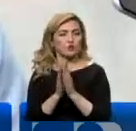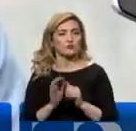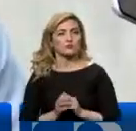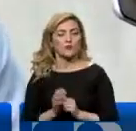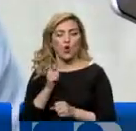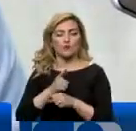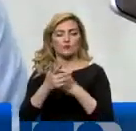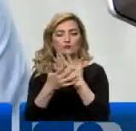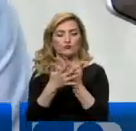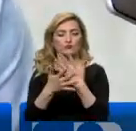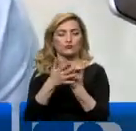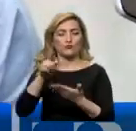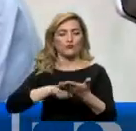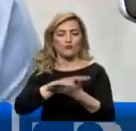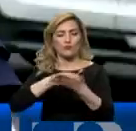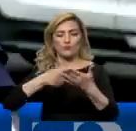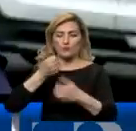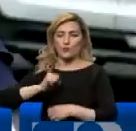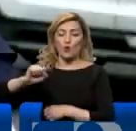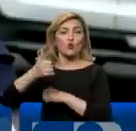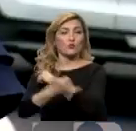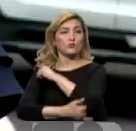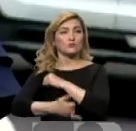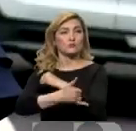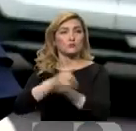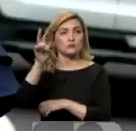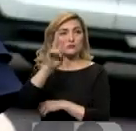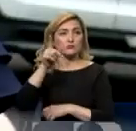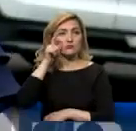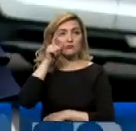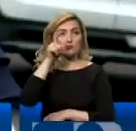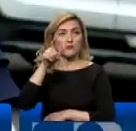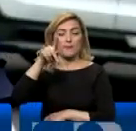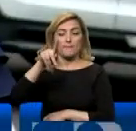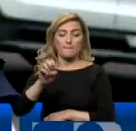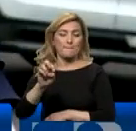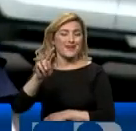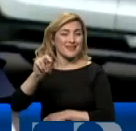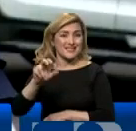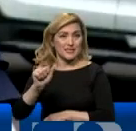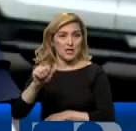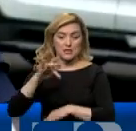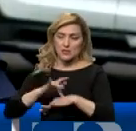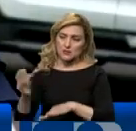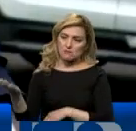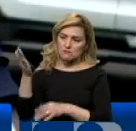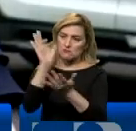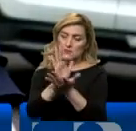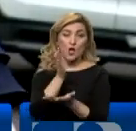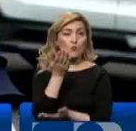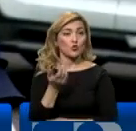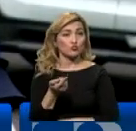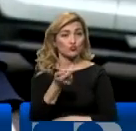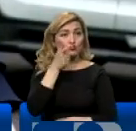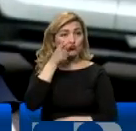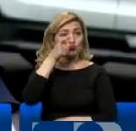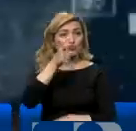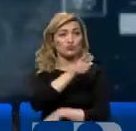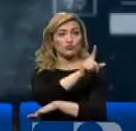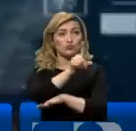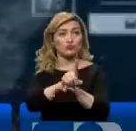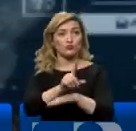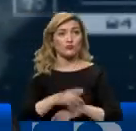prisión preventiva y la prohibición de salida. Para este viernes, el fiscal César Peña sitúa al notario para que rinda su versión en la Fiscalía de